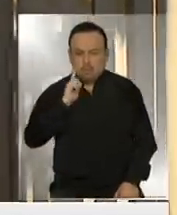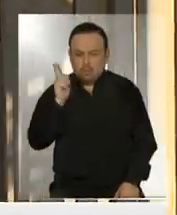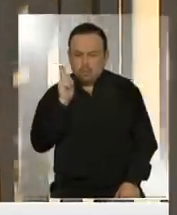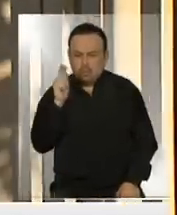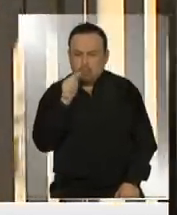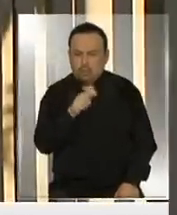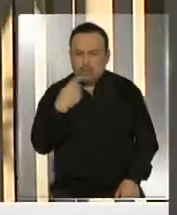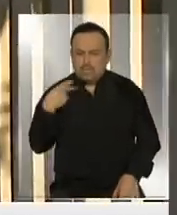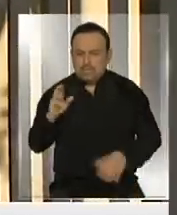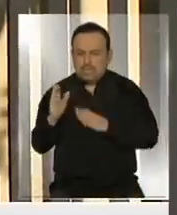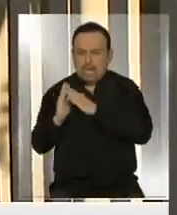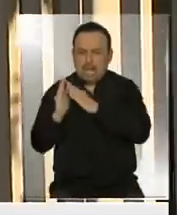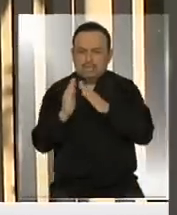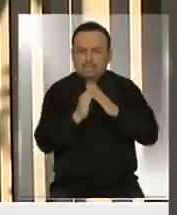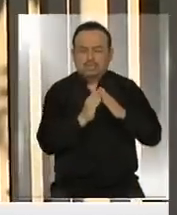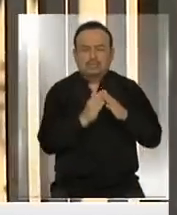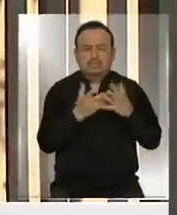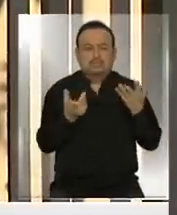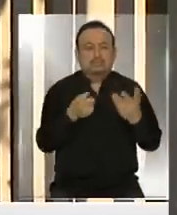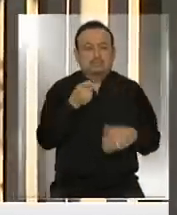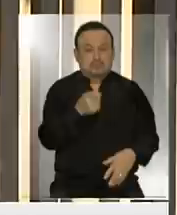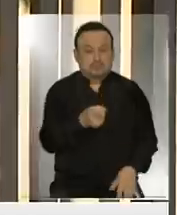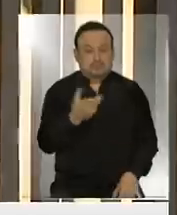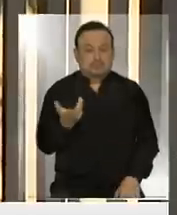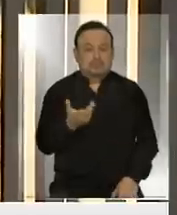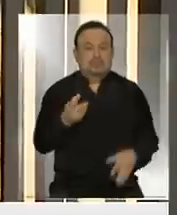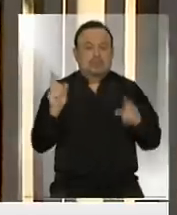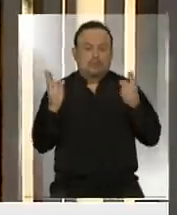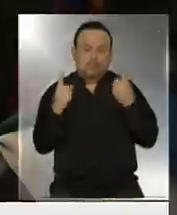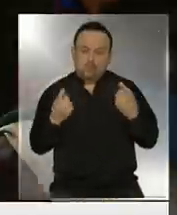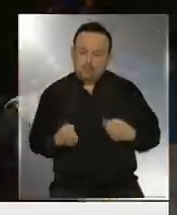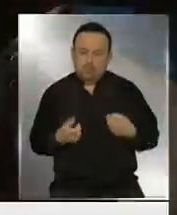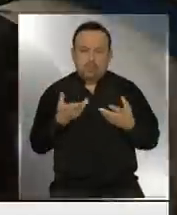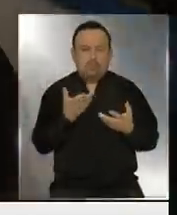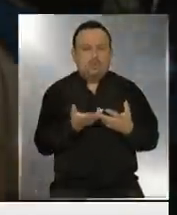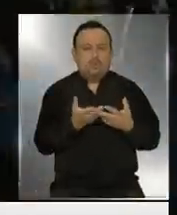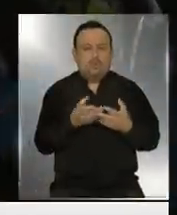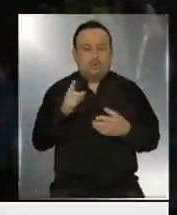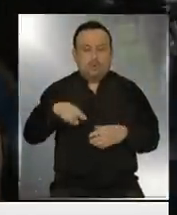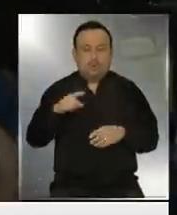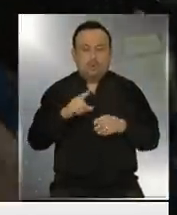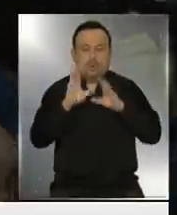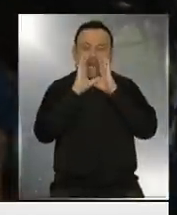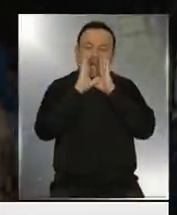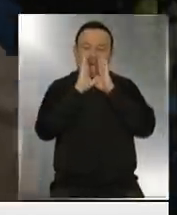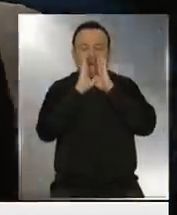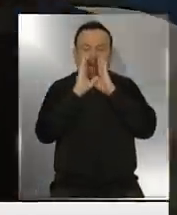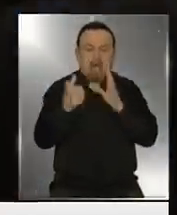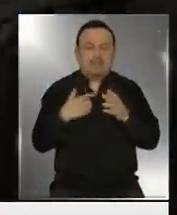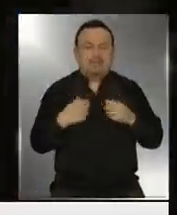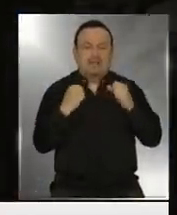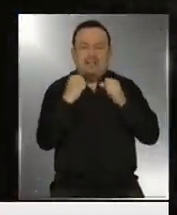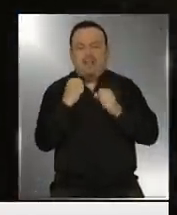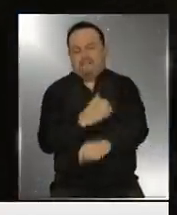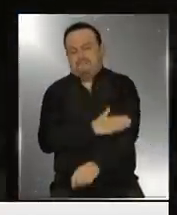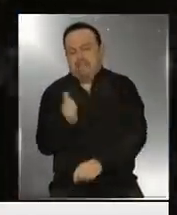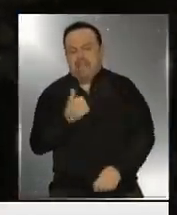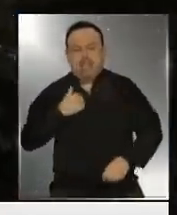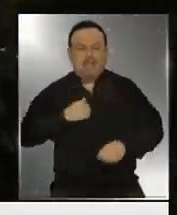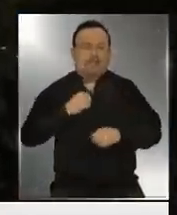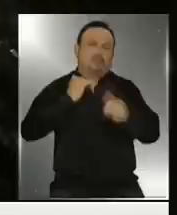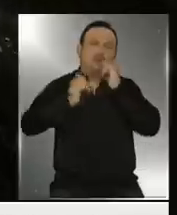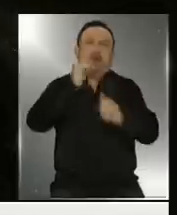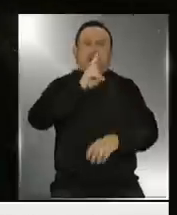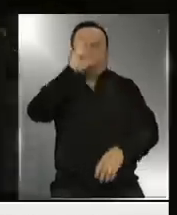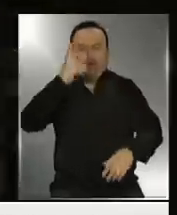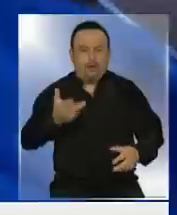desde sus casas que son de la música de los gritos que muchas veces exclusivamente se realizaban